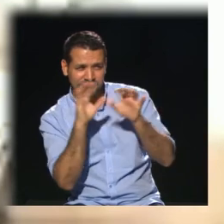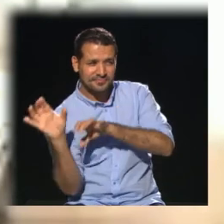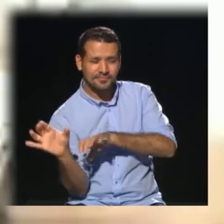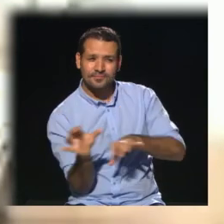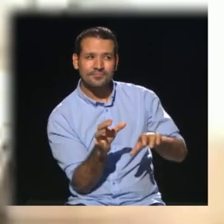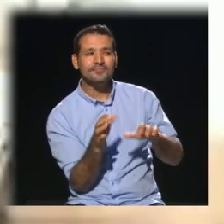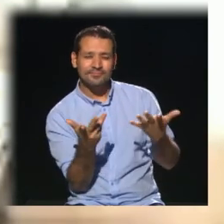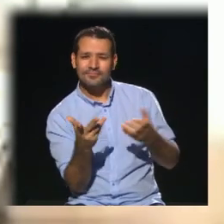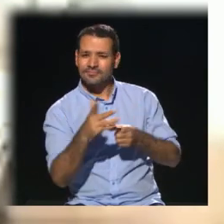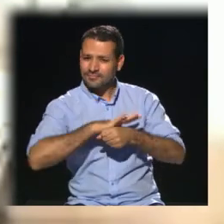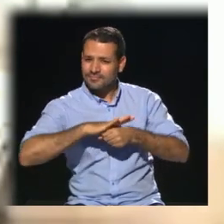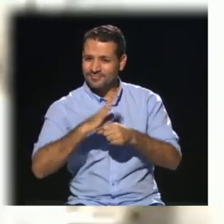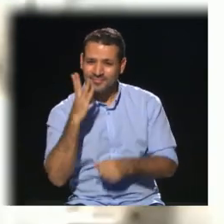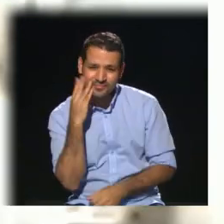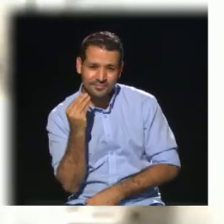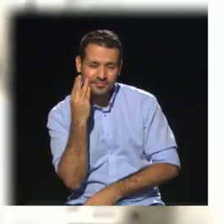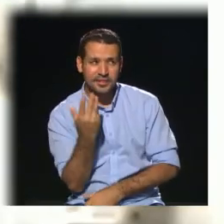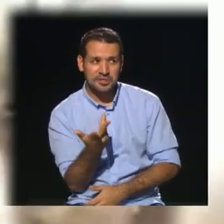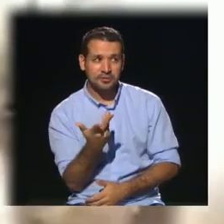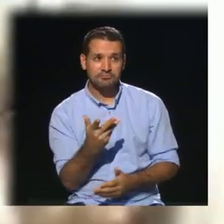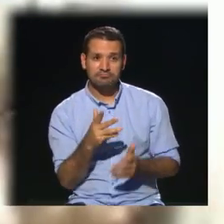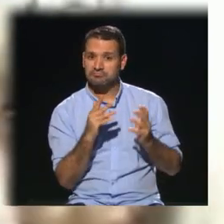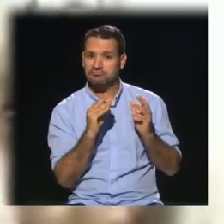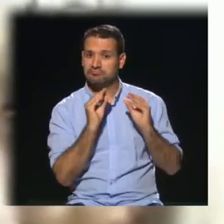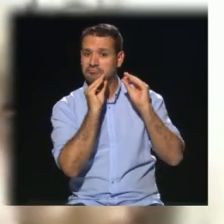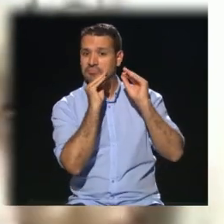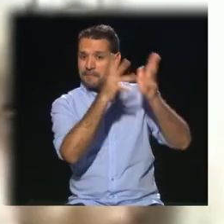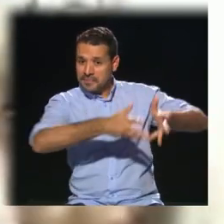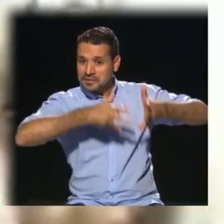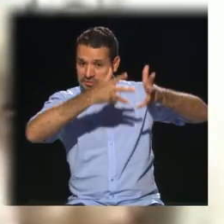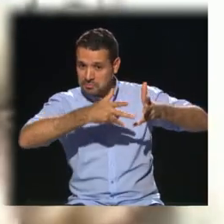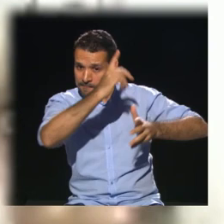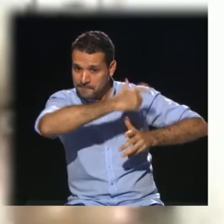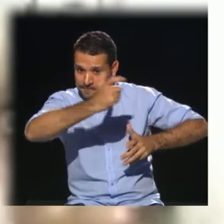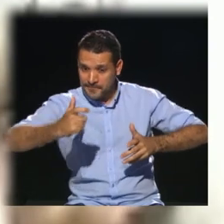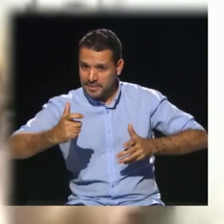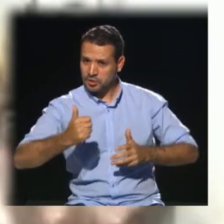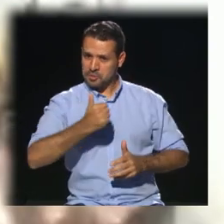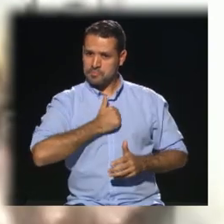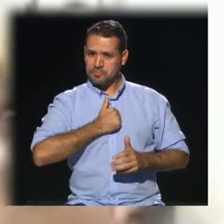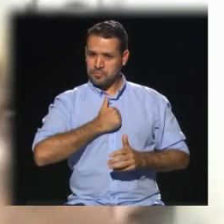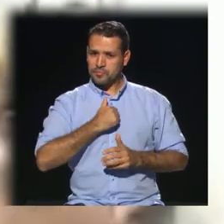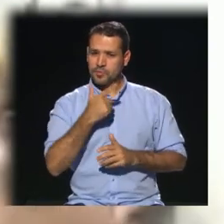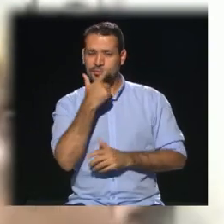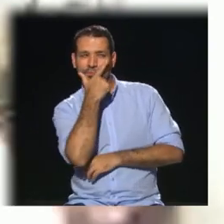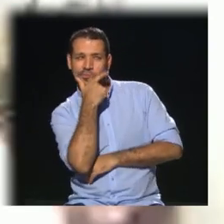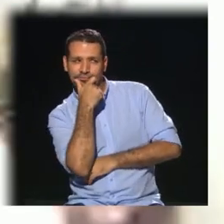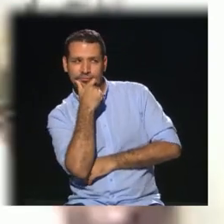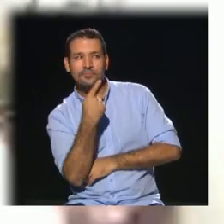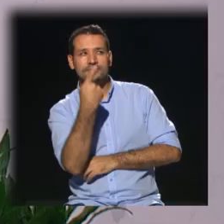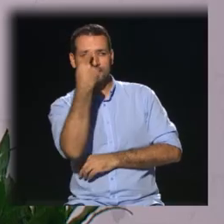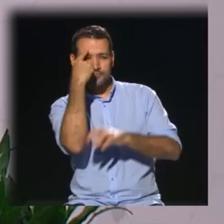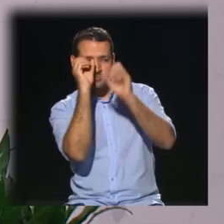que conozco. Entonces, vamos a decir, vamos a formar estudiantes autocríticos. La primera pregunta es, ¿estamos